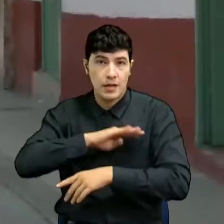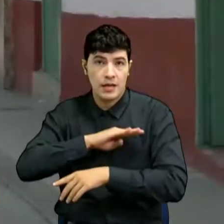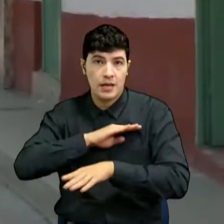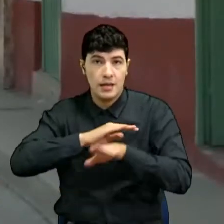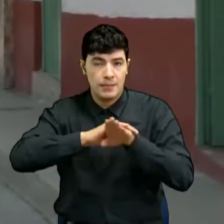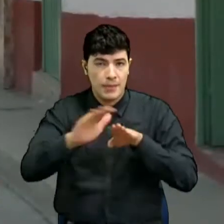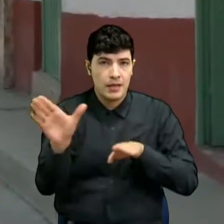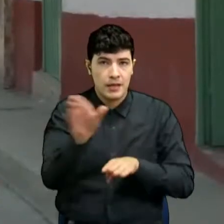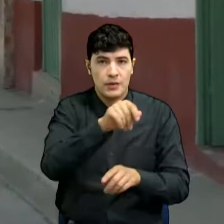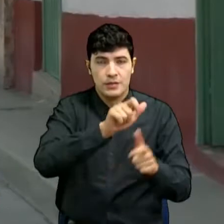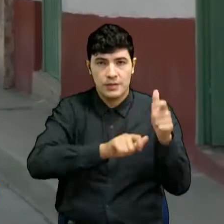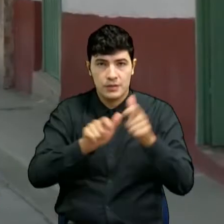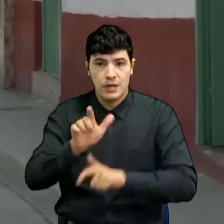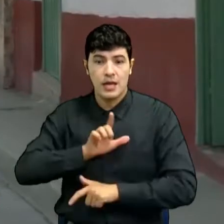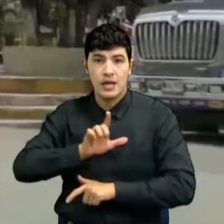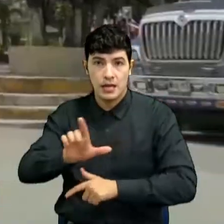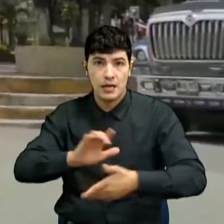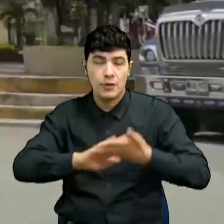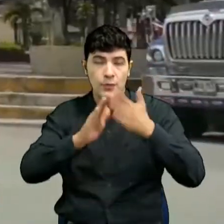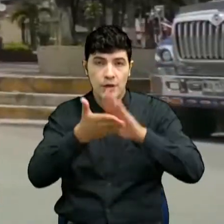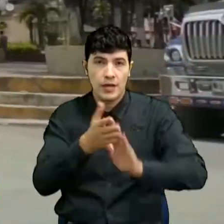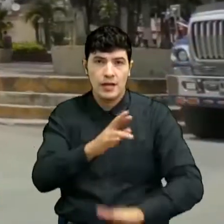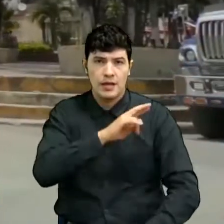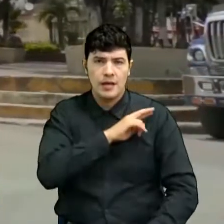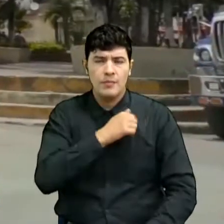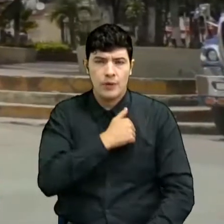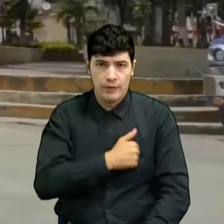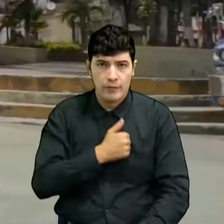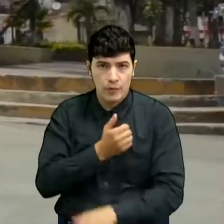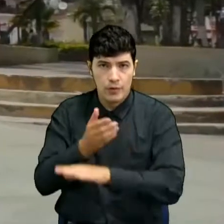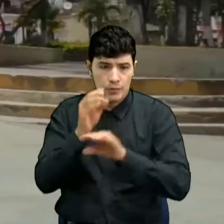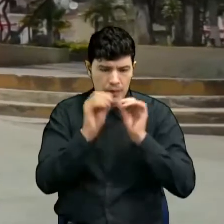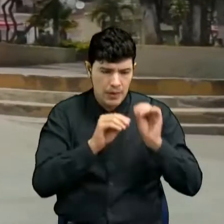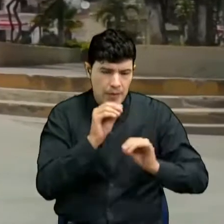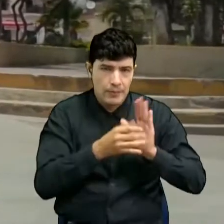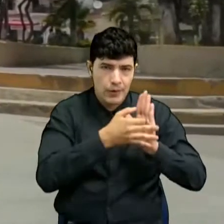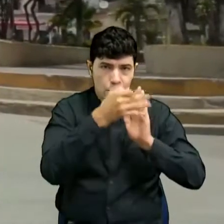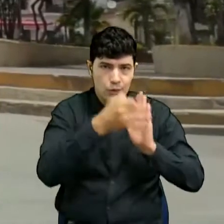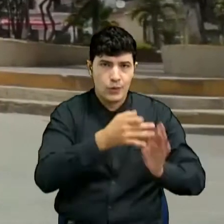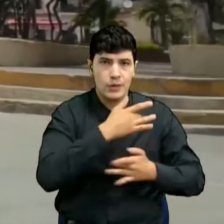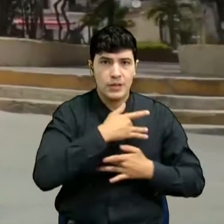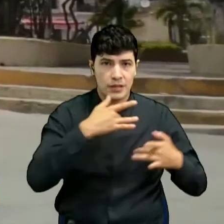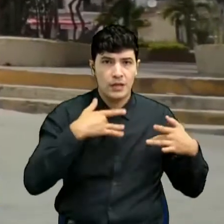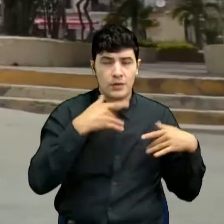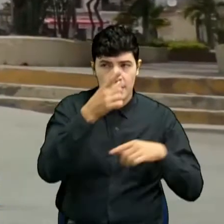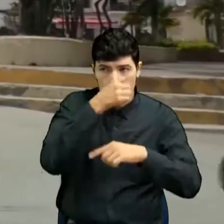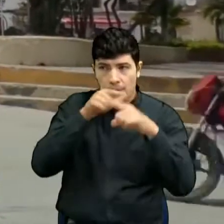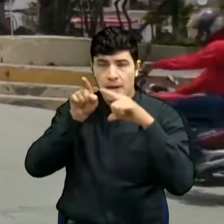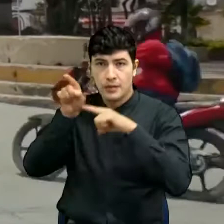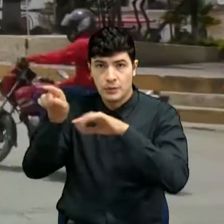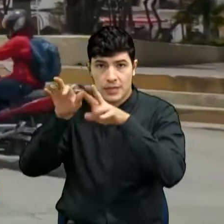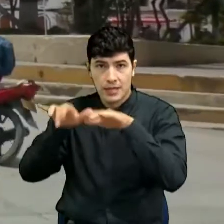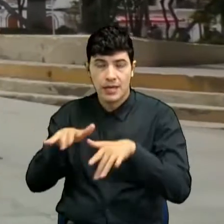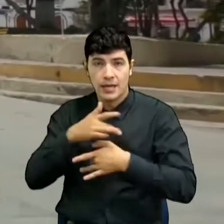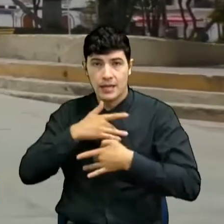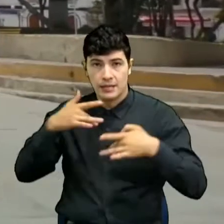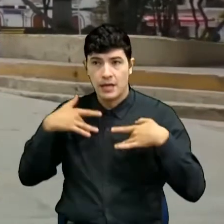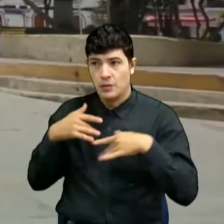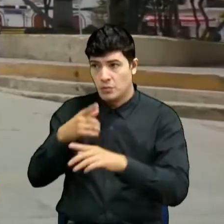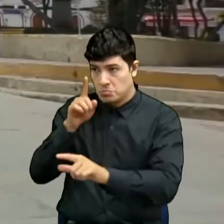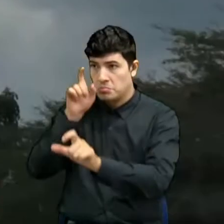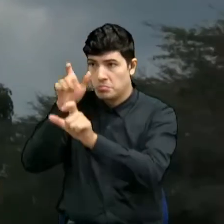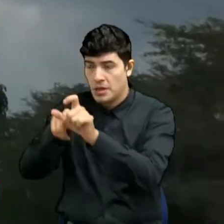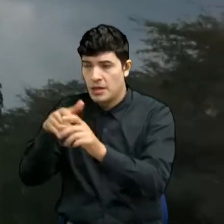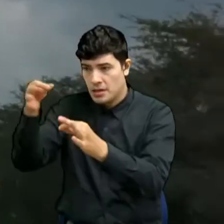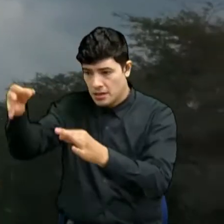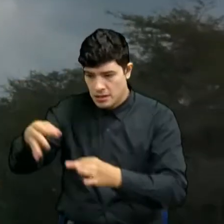de las diferentes comunidades religiosas a que soliciten la apertura de sus templos en la Secretaría de Salud Municipal, siguiendo con el protocolo